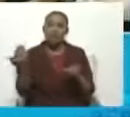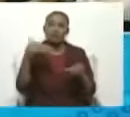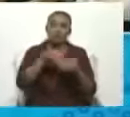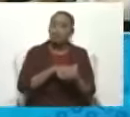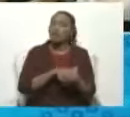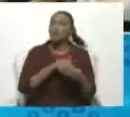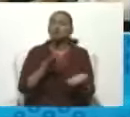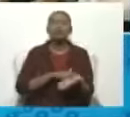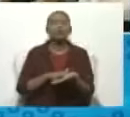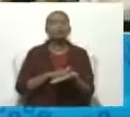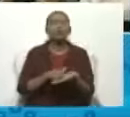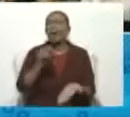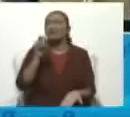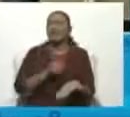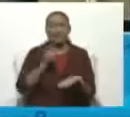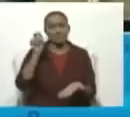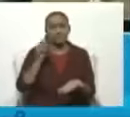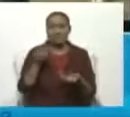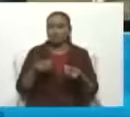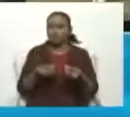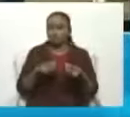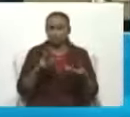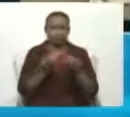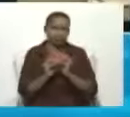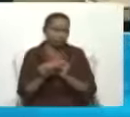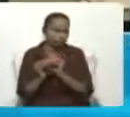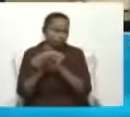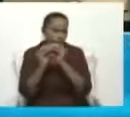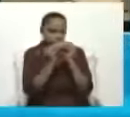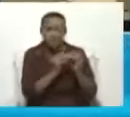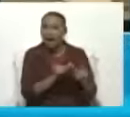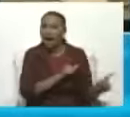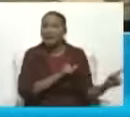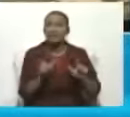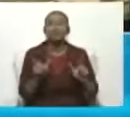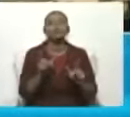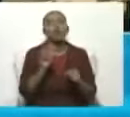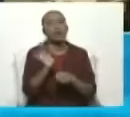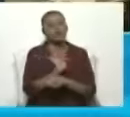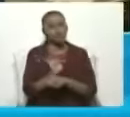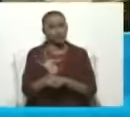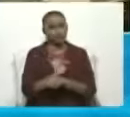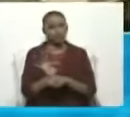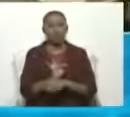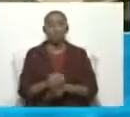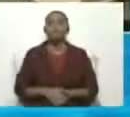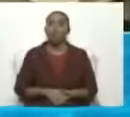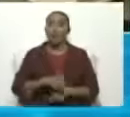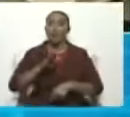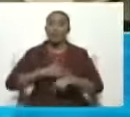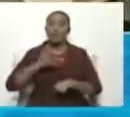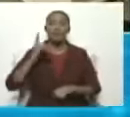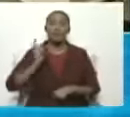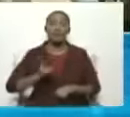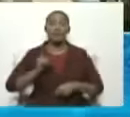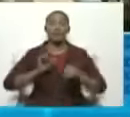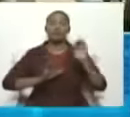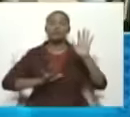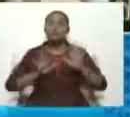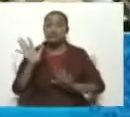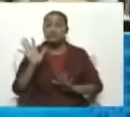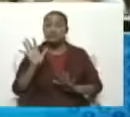en el menor tiempo posible, porque tenemos y vamos a tener un 15% de